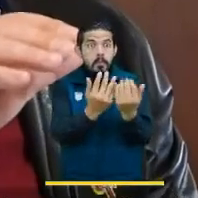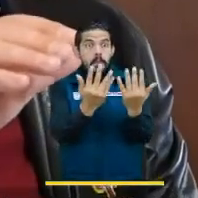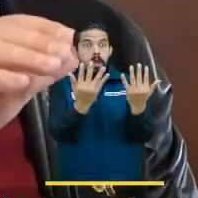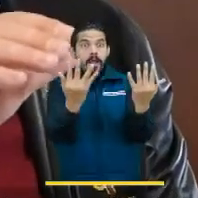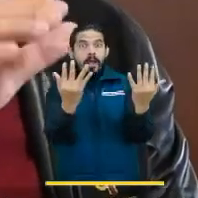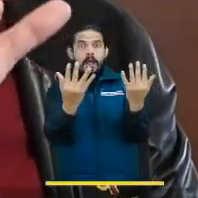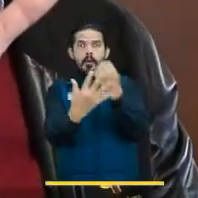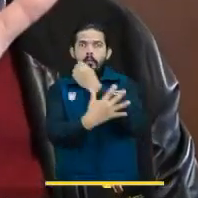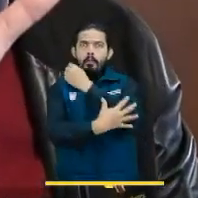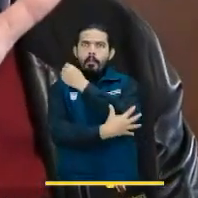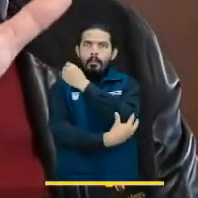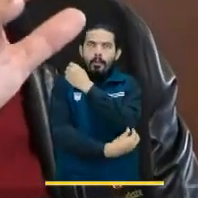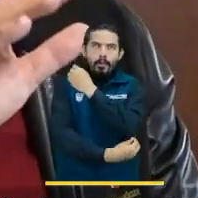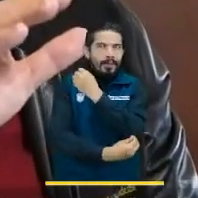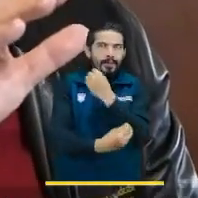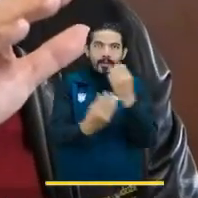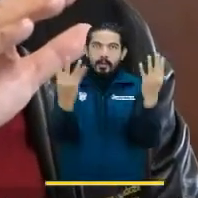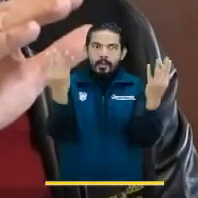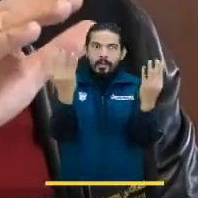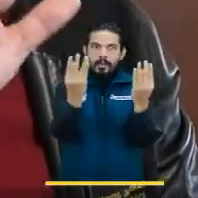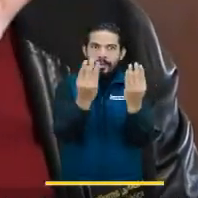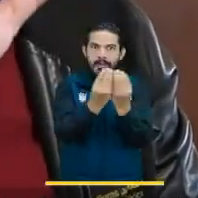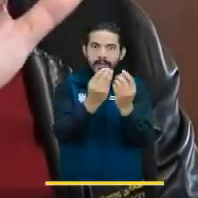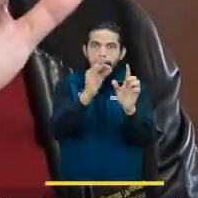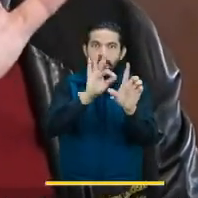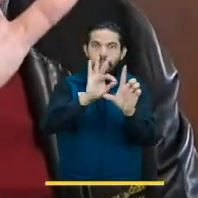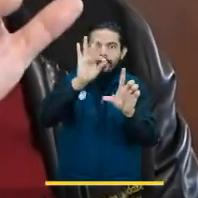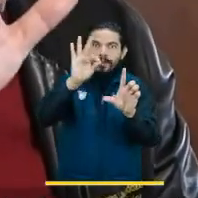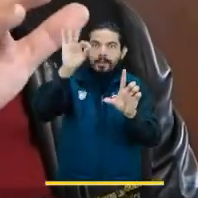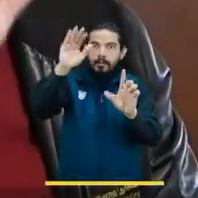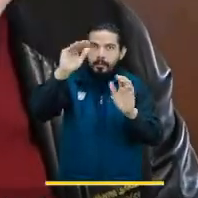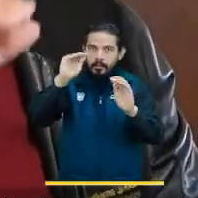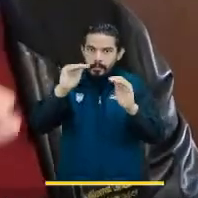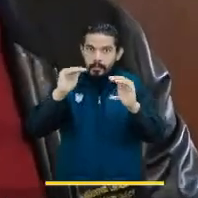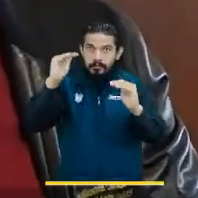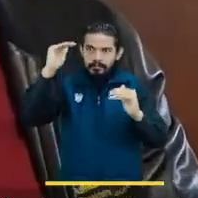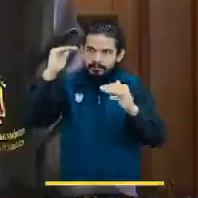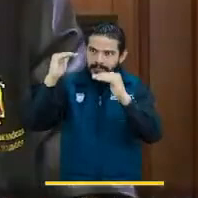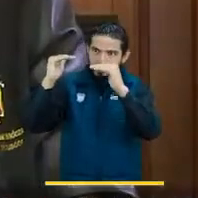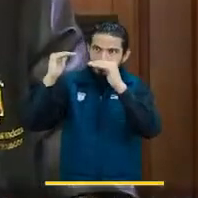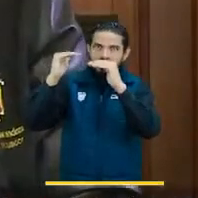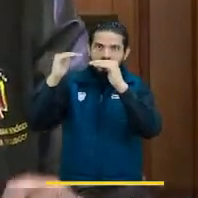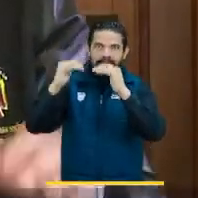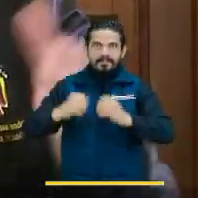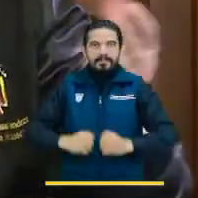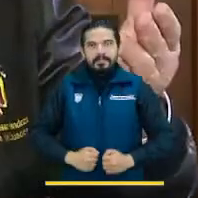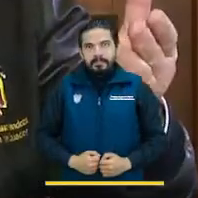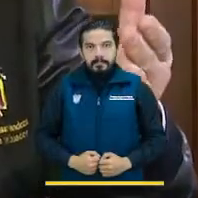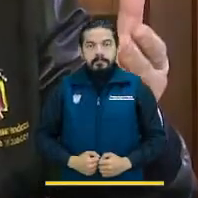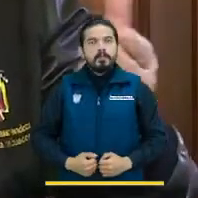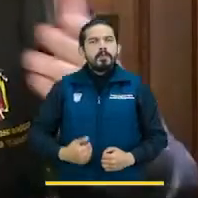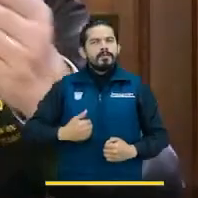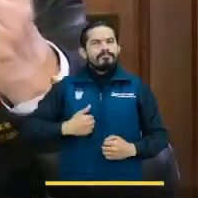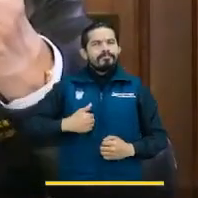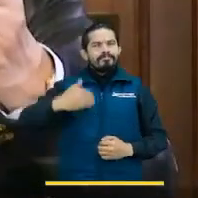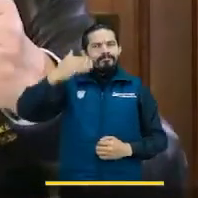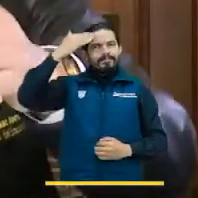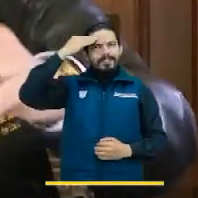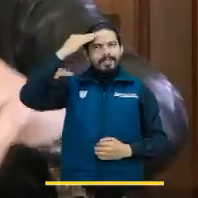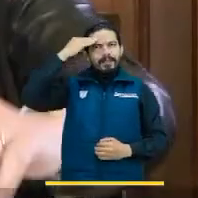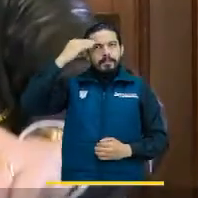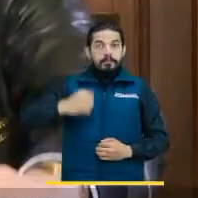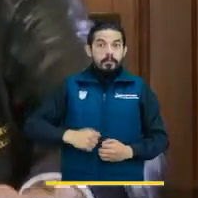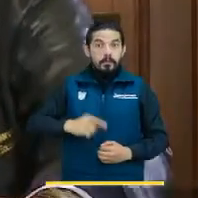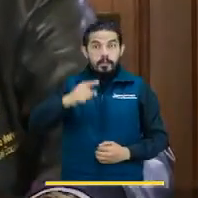importante en los índices de pobreza y de desigualdad. Yo sé que su